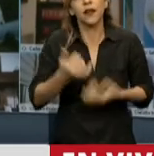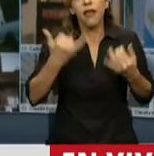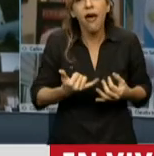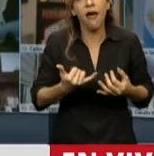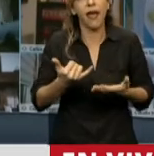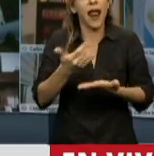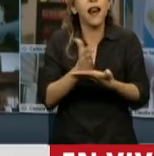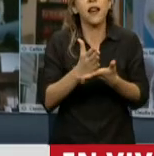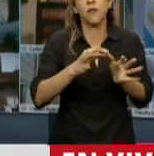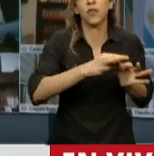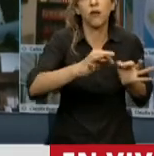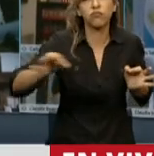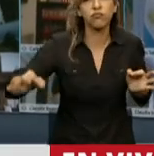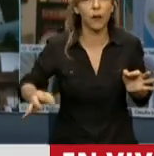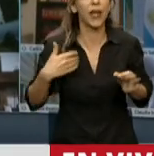limítrofes